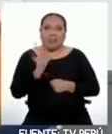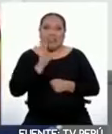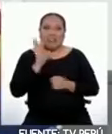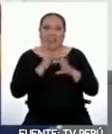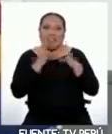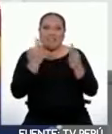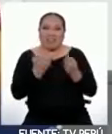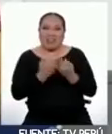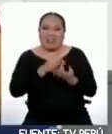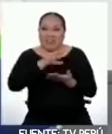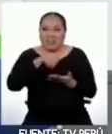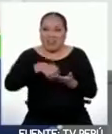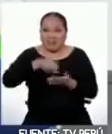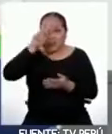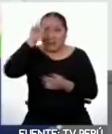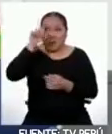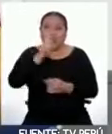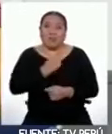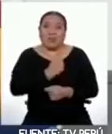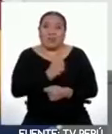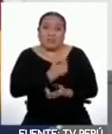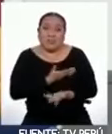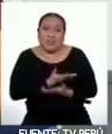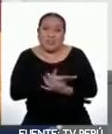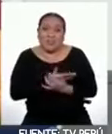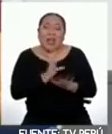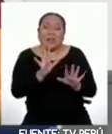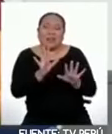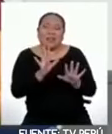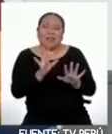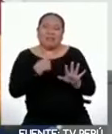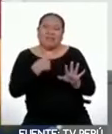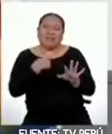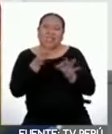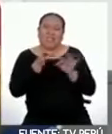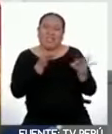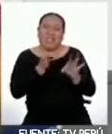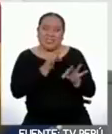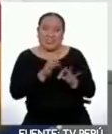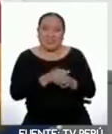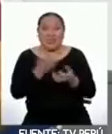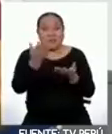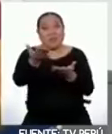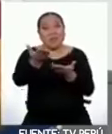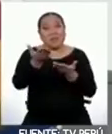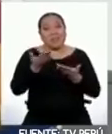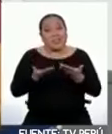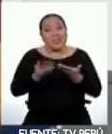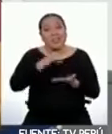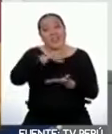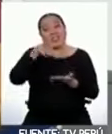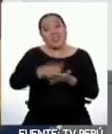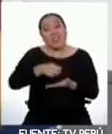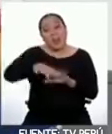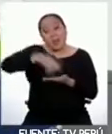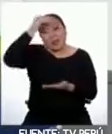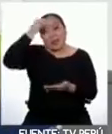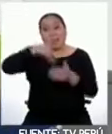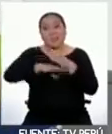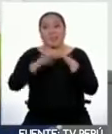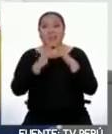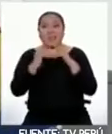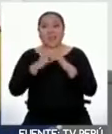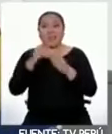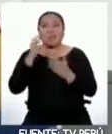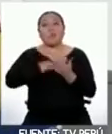Hola familias de todo el Perú. No se asusten, Ahorita les explico más. Bienvenidas y bienvenidos a Aprendo en Casa,